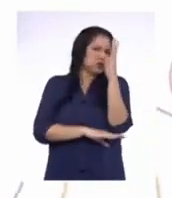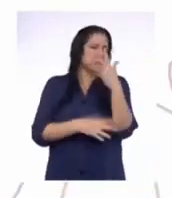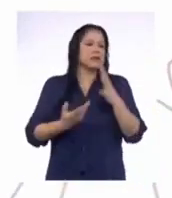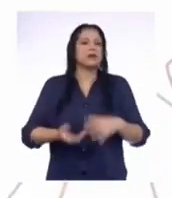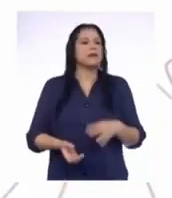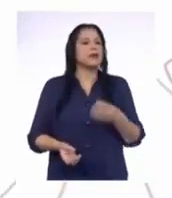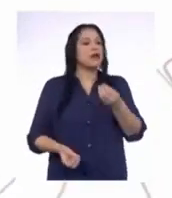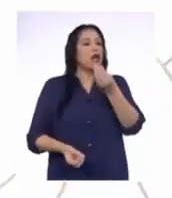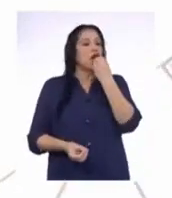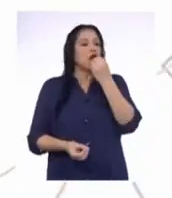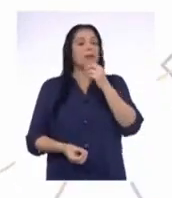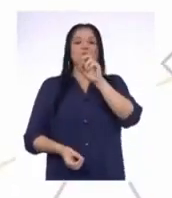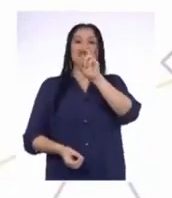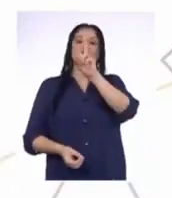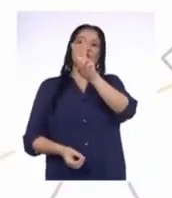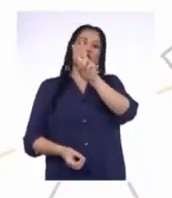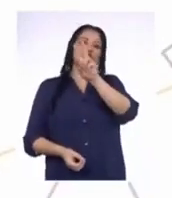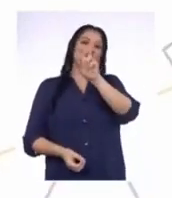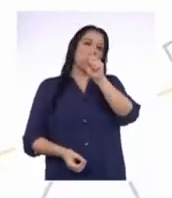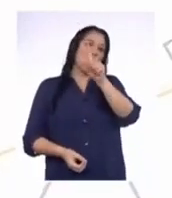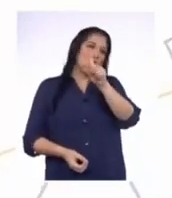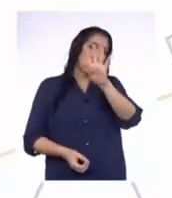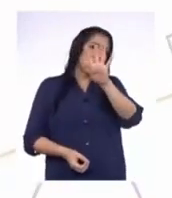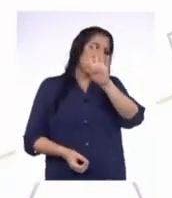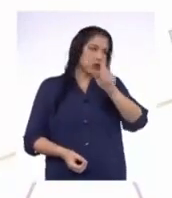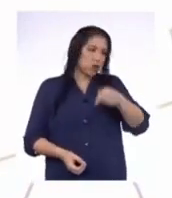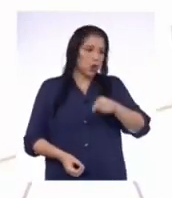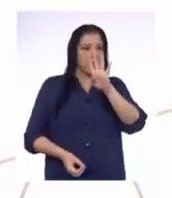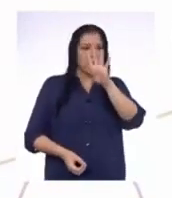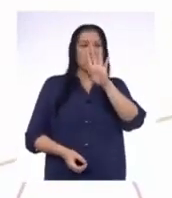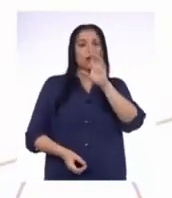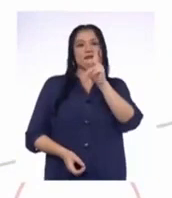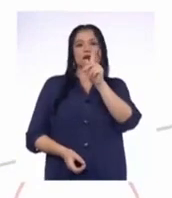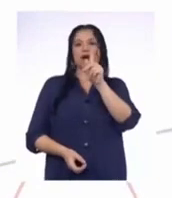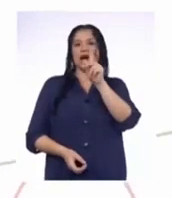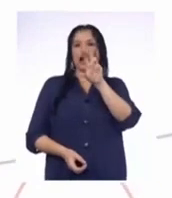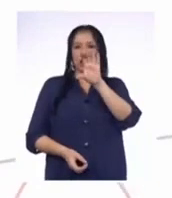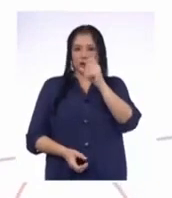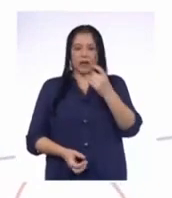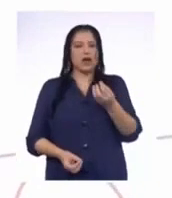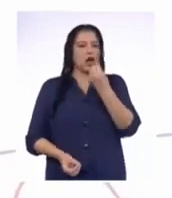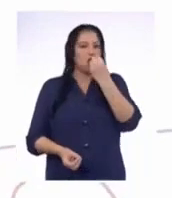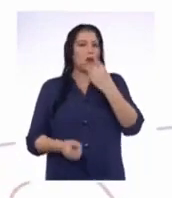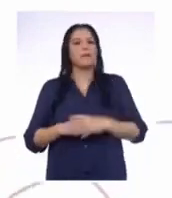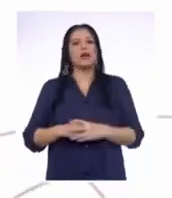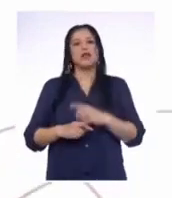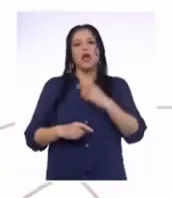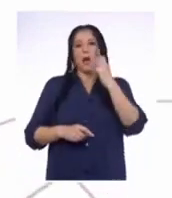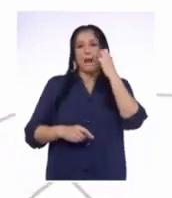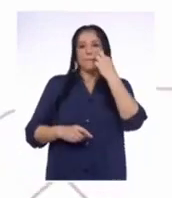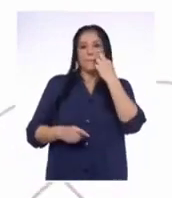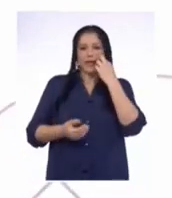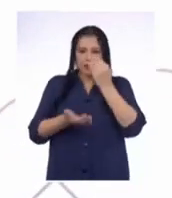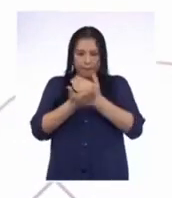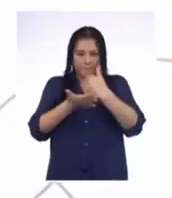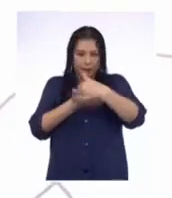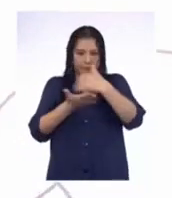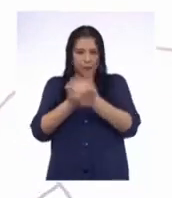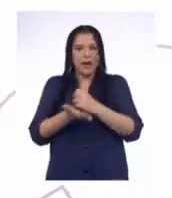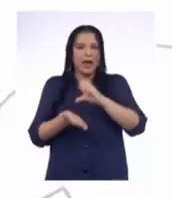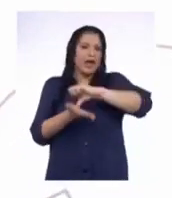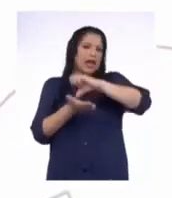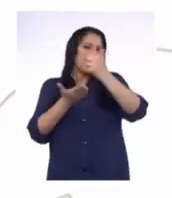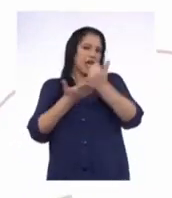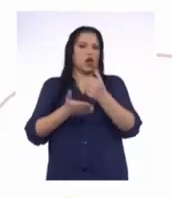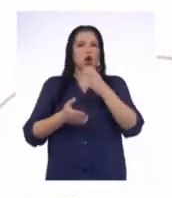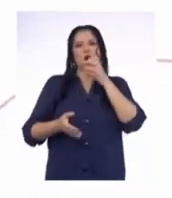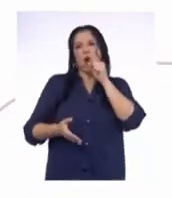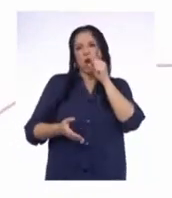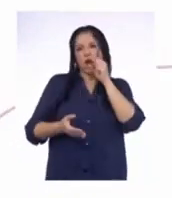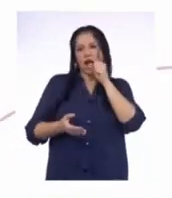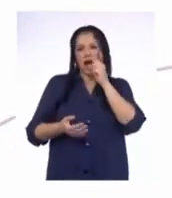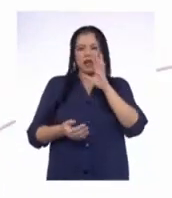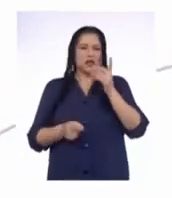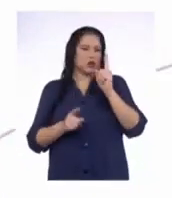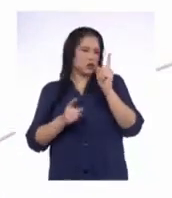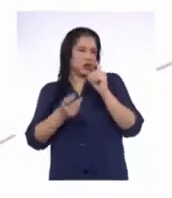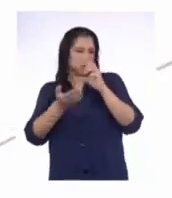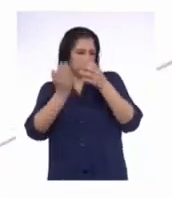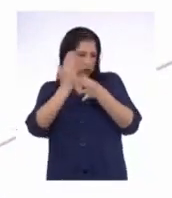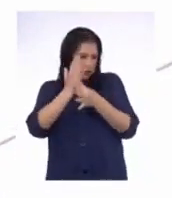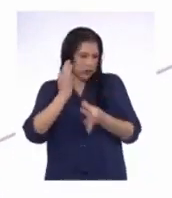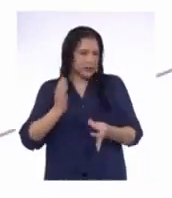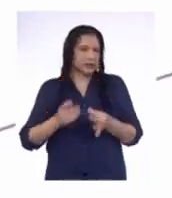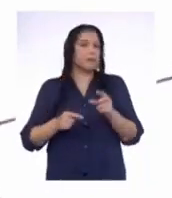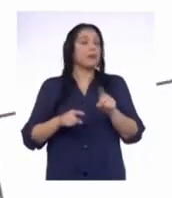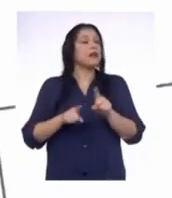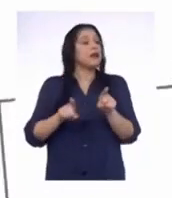de 214,4 kilocalorías comiendo una piña trozada y arroz con leche semidesnatada.